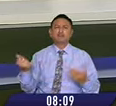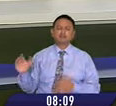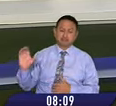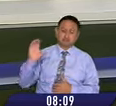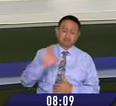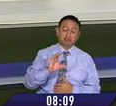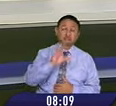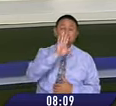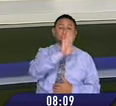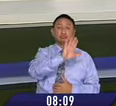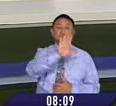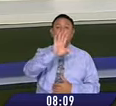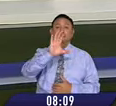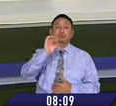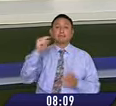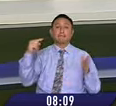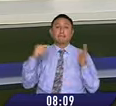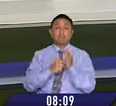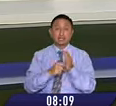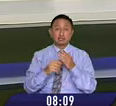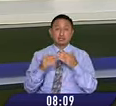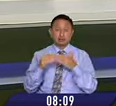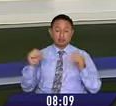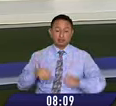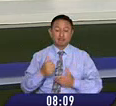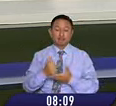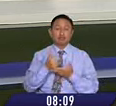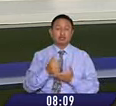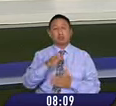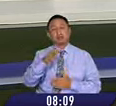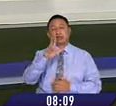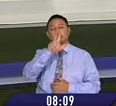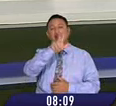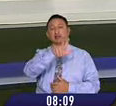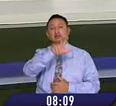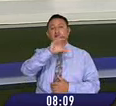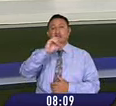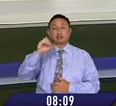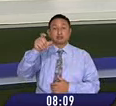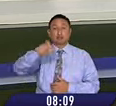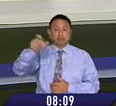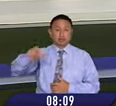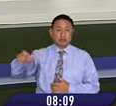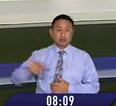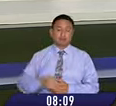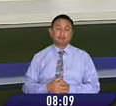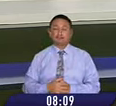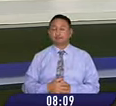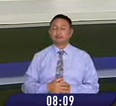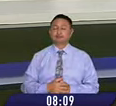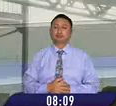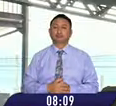de $550,000 y beneficiará alrededor de 300 comerciantes de la zona.